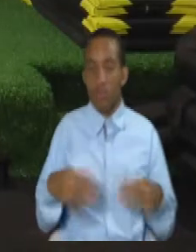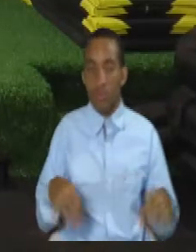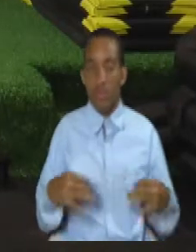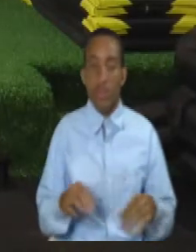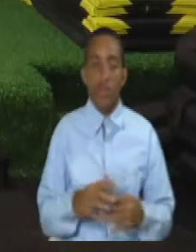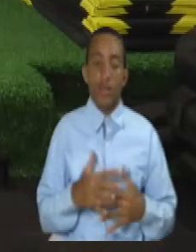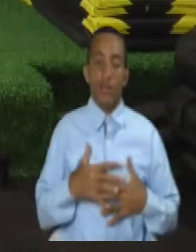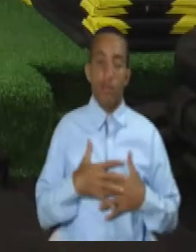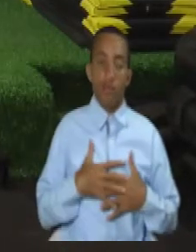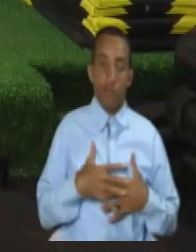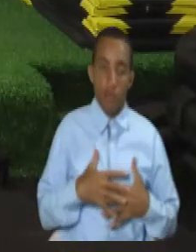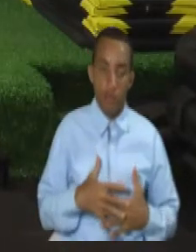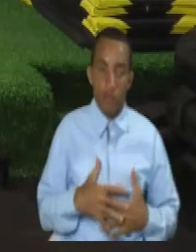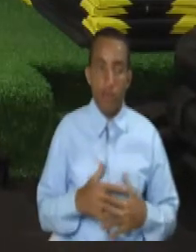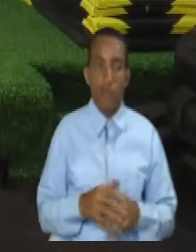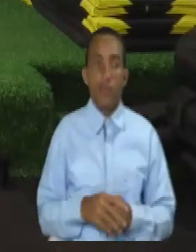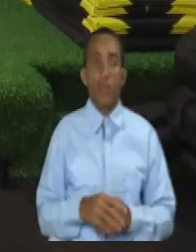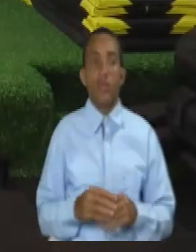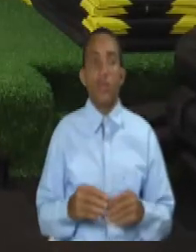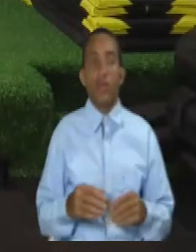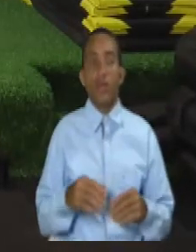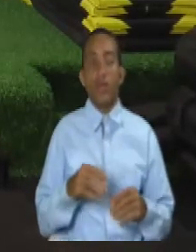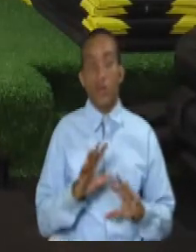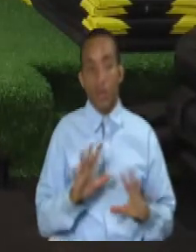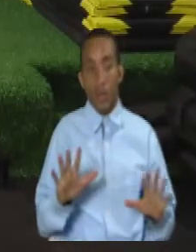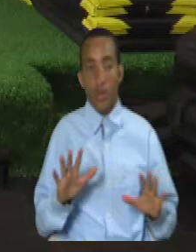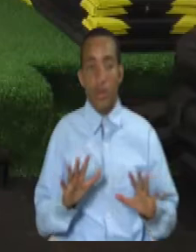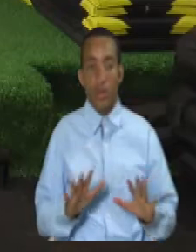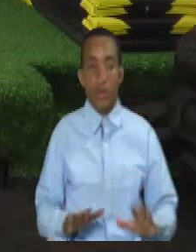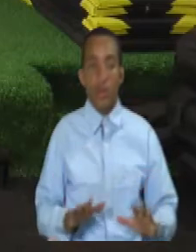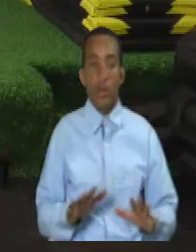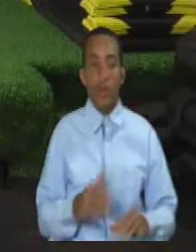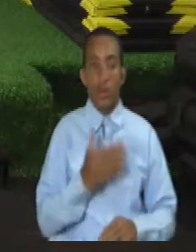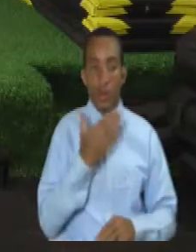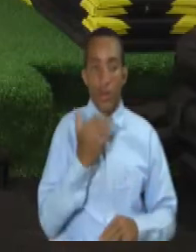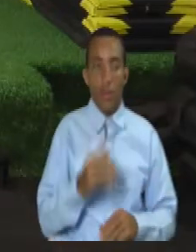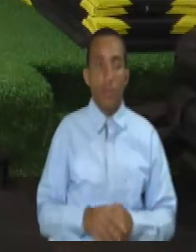respiración, hay que traerlo mucho con mucha pasividad para que se hagan de la mejor manera, ¿listo? Entonces,